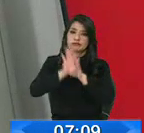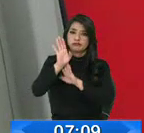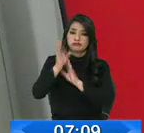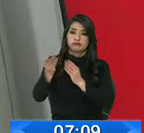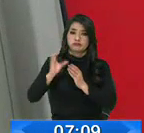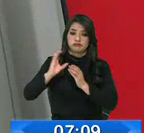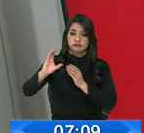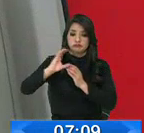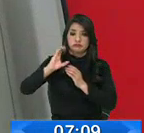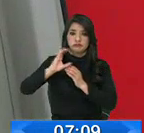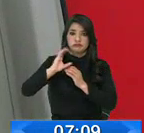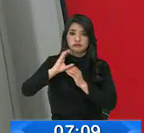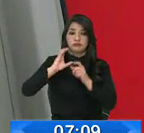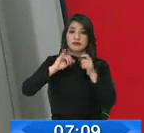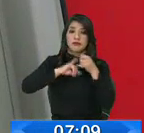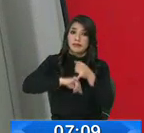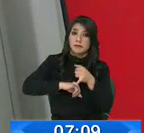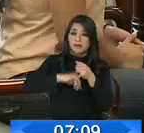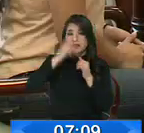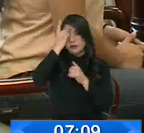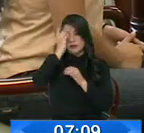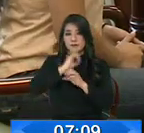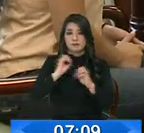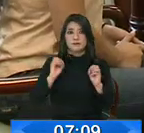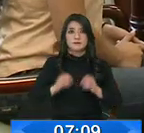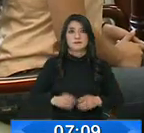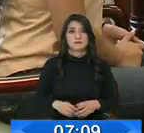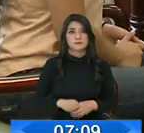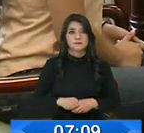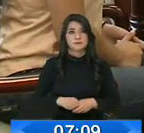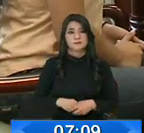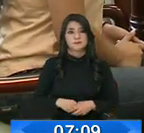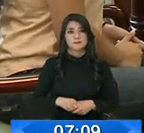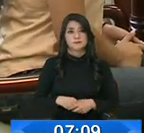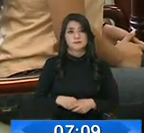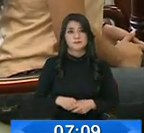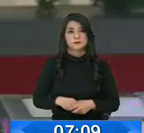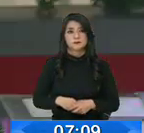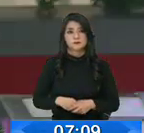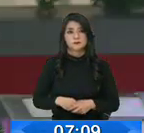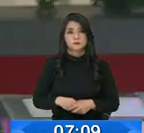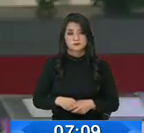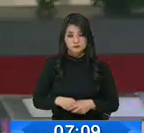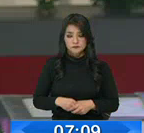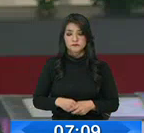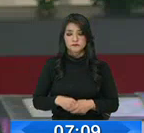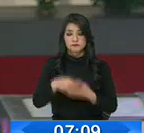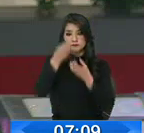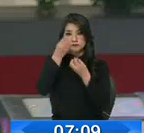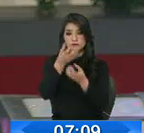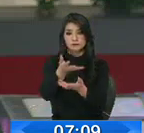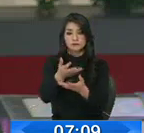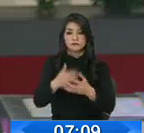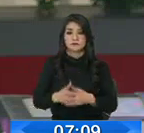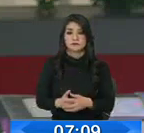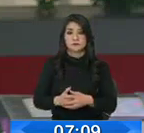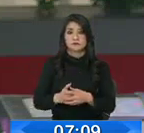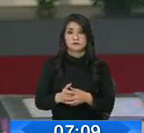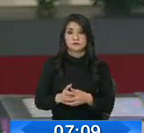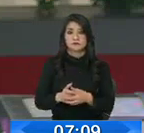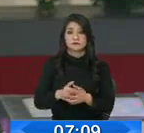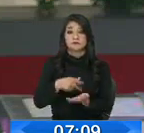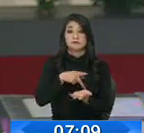ingresos y ya no depender de deudas. Informó Carolina Basante. Vamos a contarles que las reservas para el pago